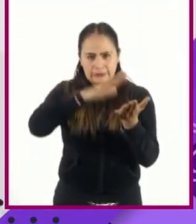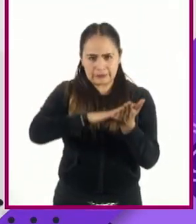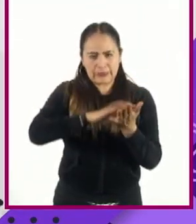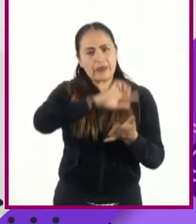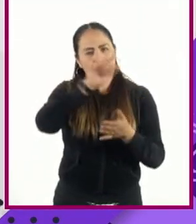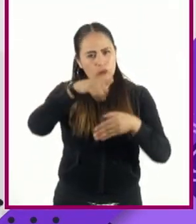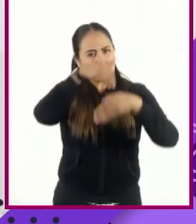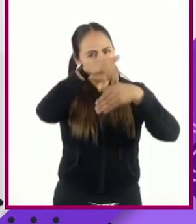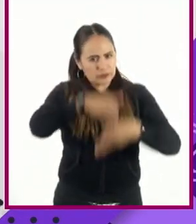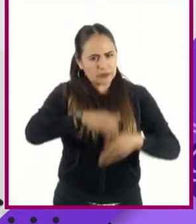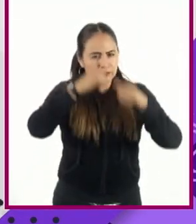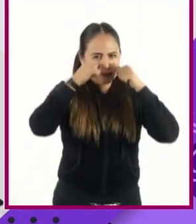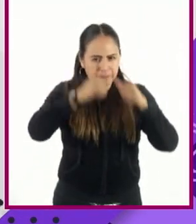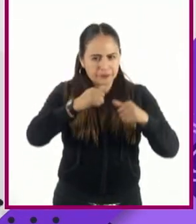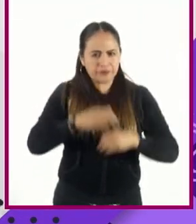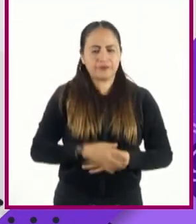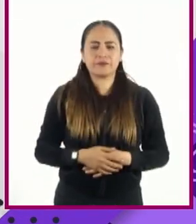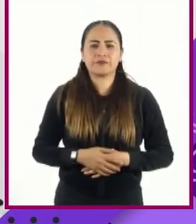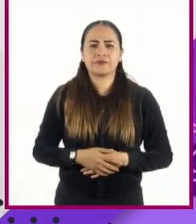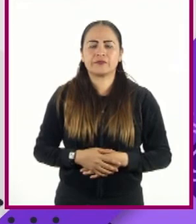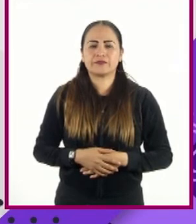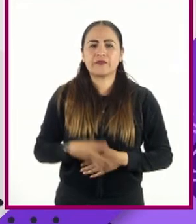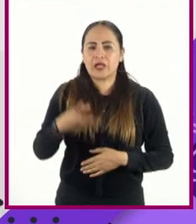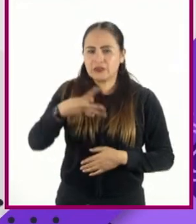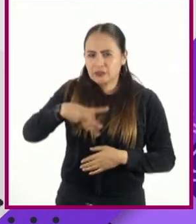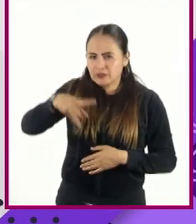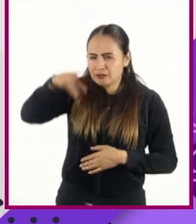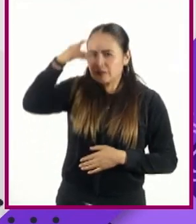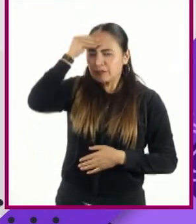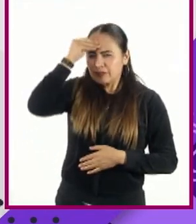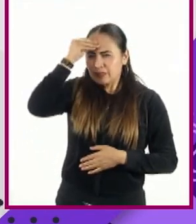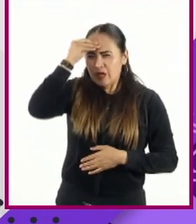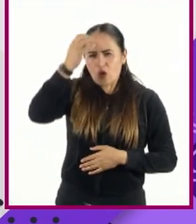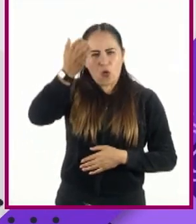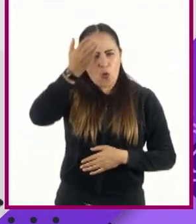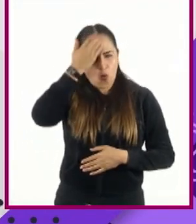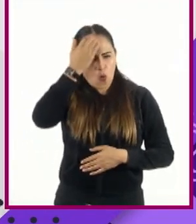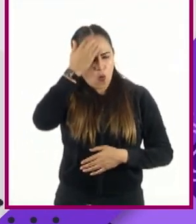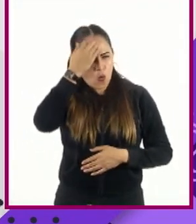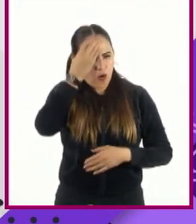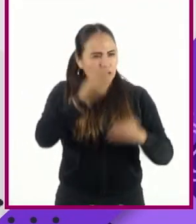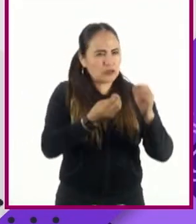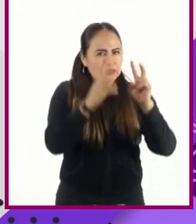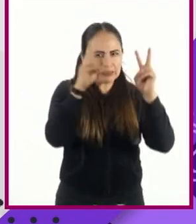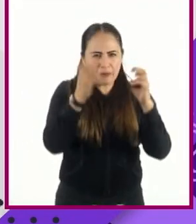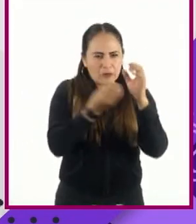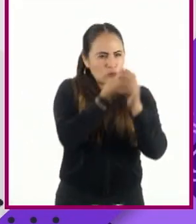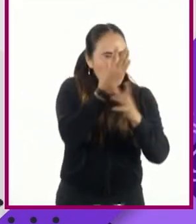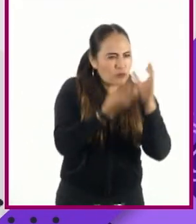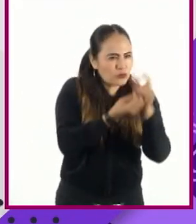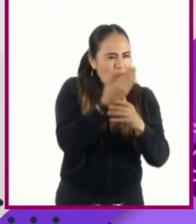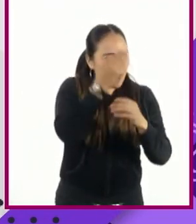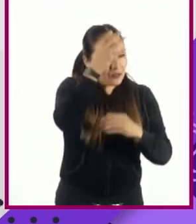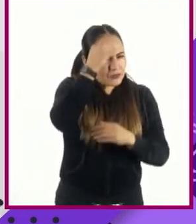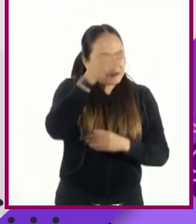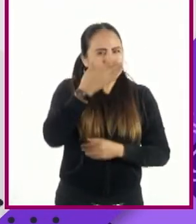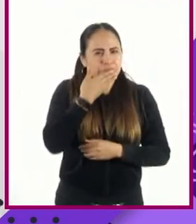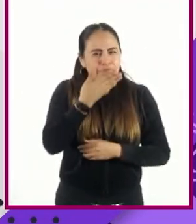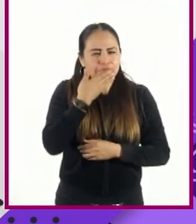Aprendizaje. Mantenerse con una actitud abierta a nuevos conocimientos. Respeto a la